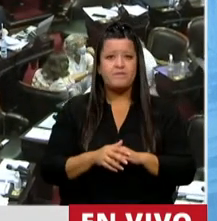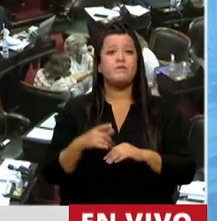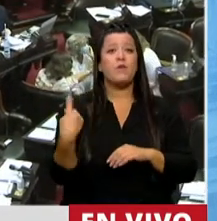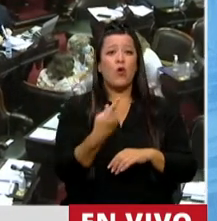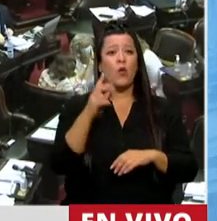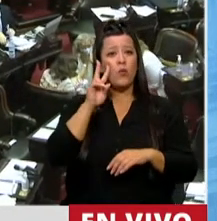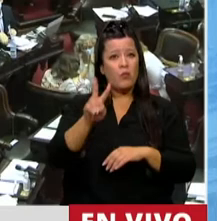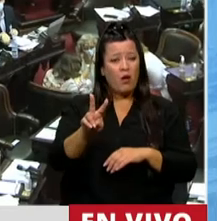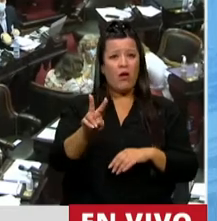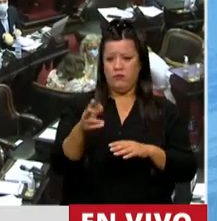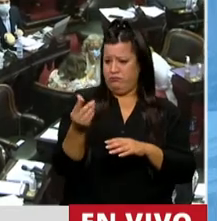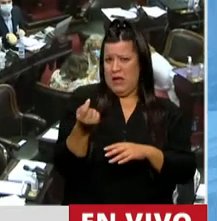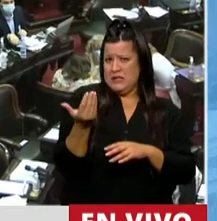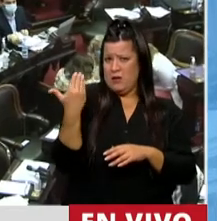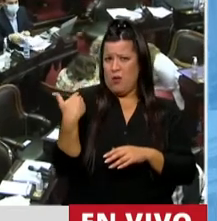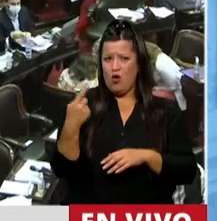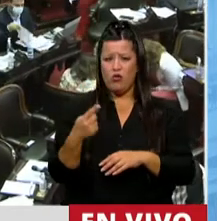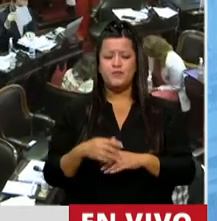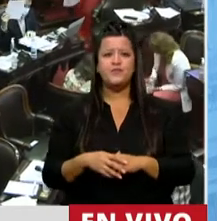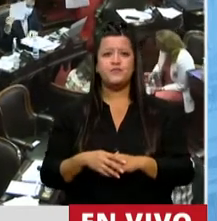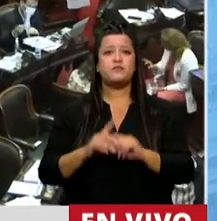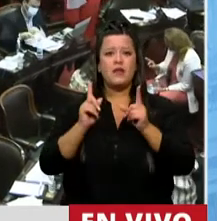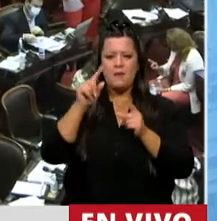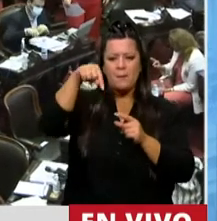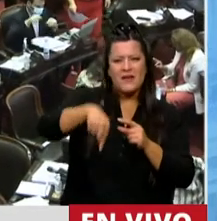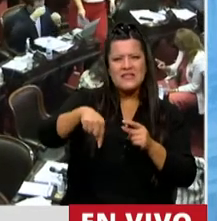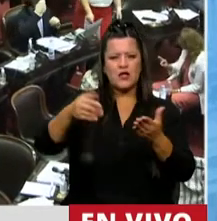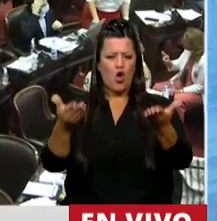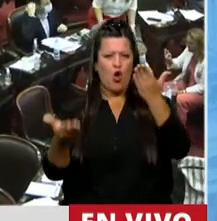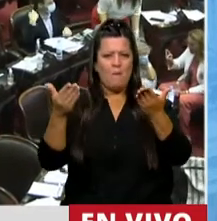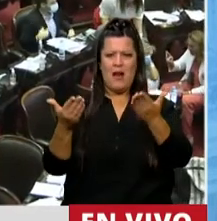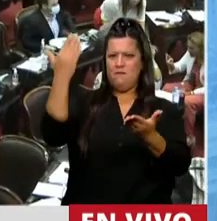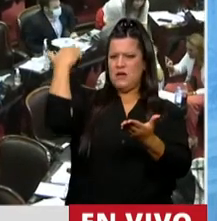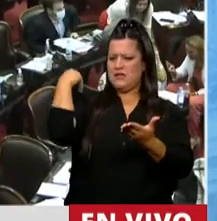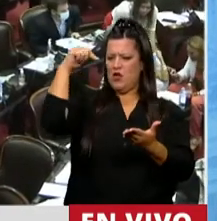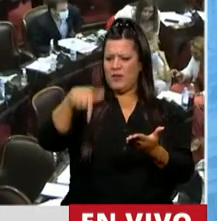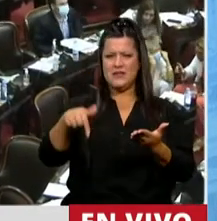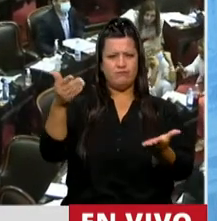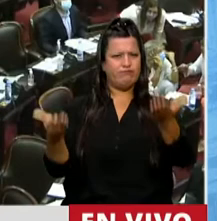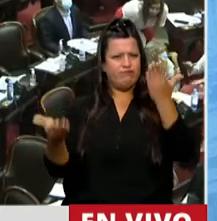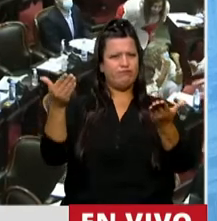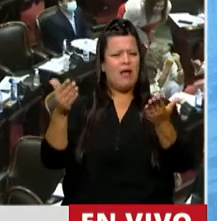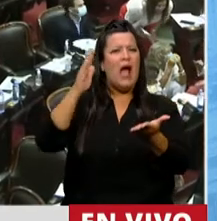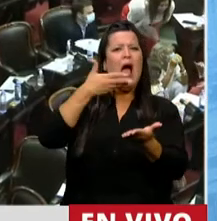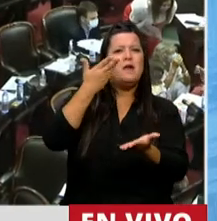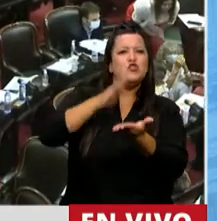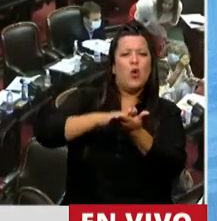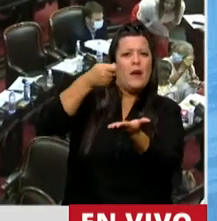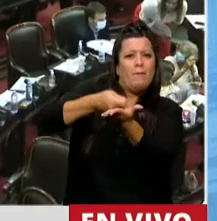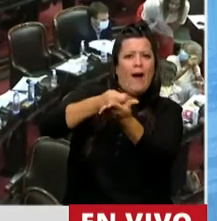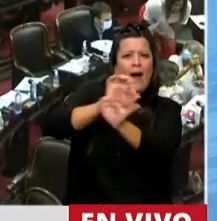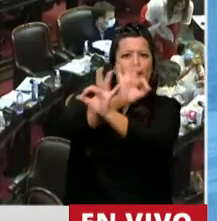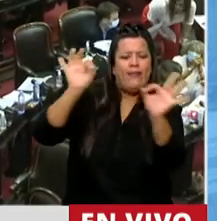simplemente el pasado muy reciente y el presente. ¿De qué default, de qué cesación